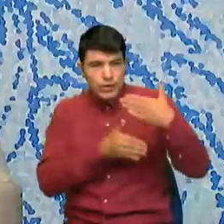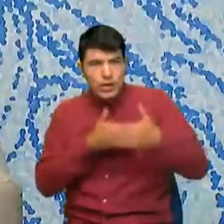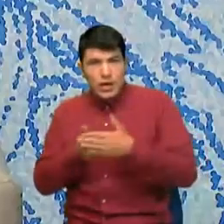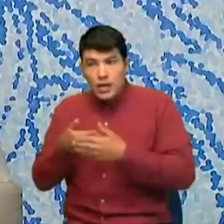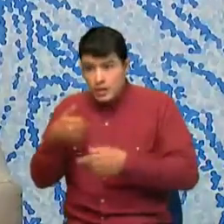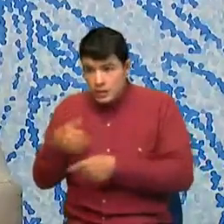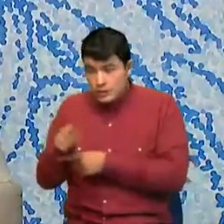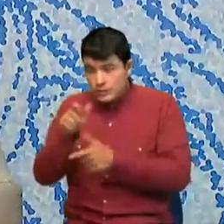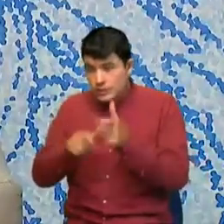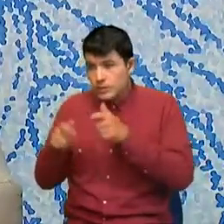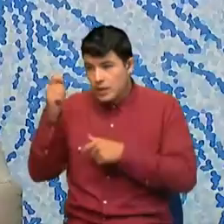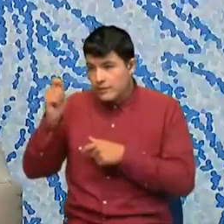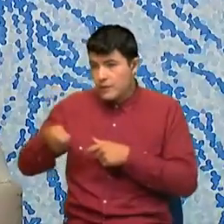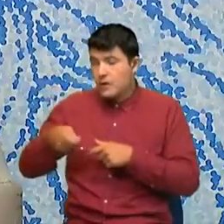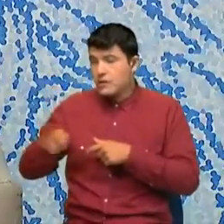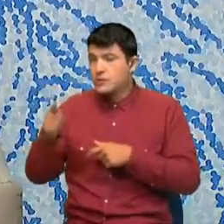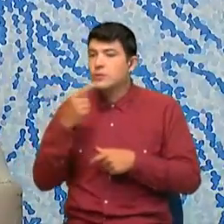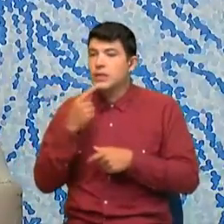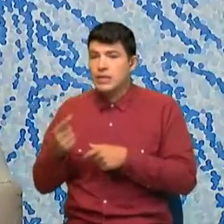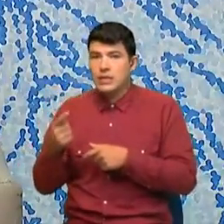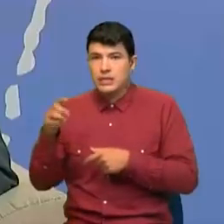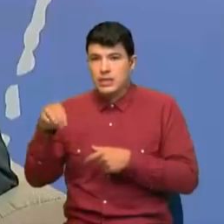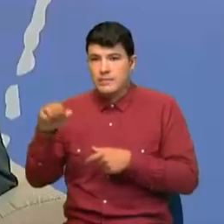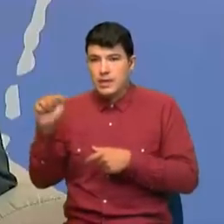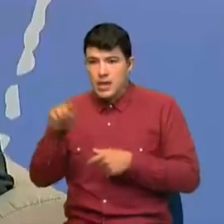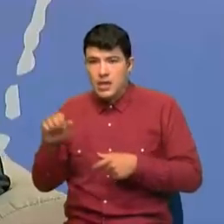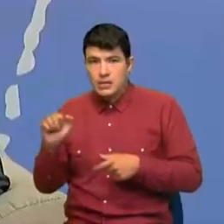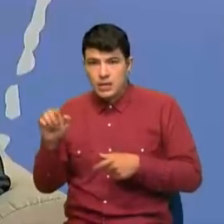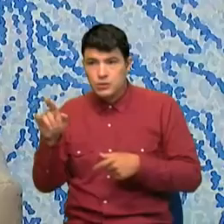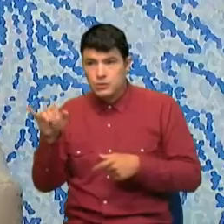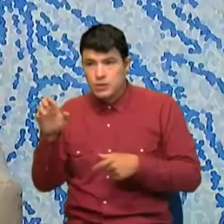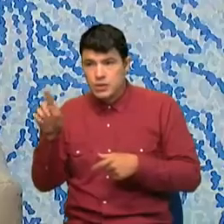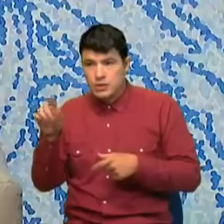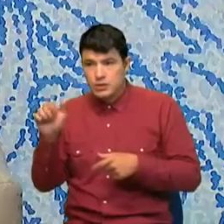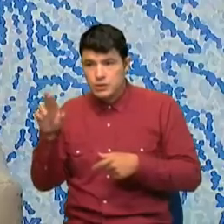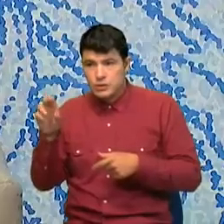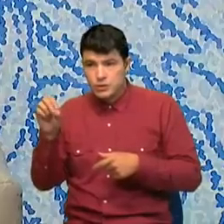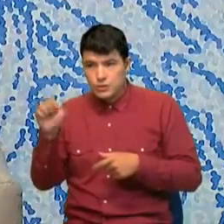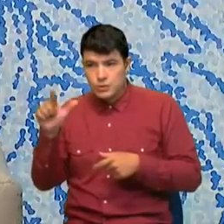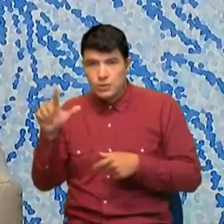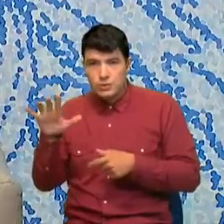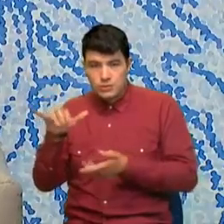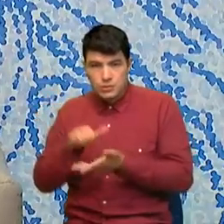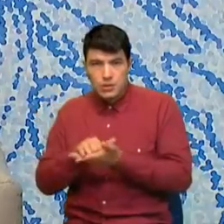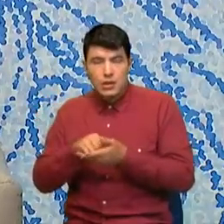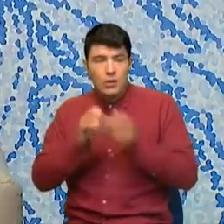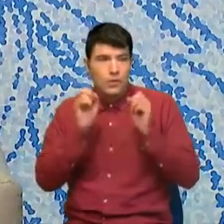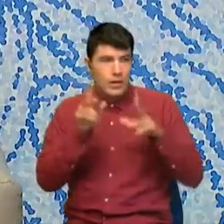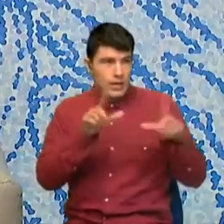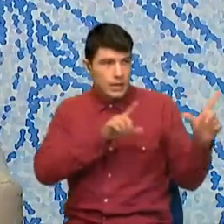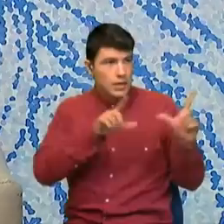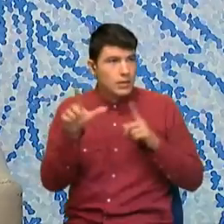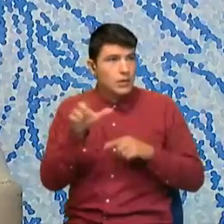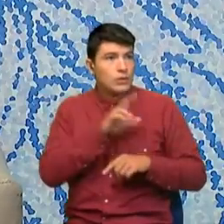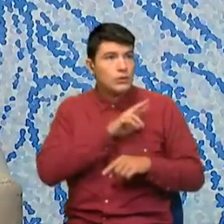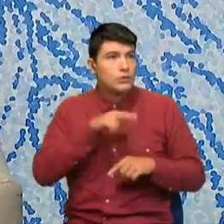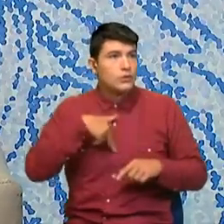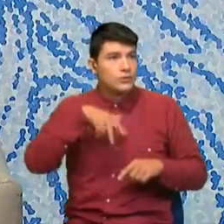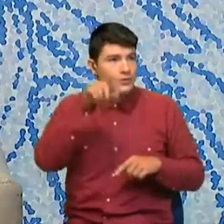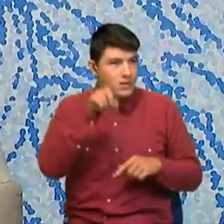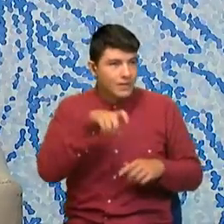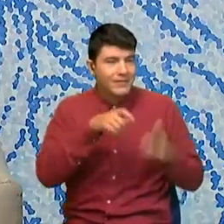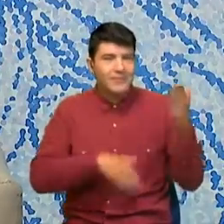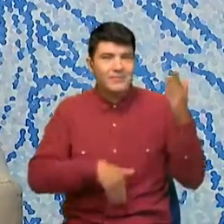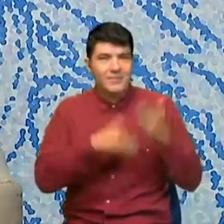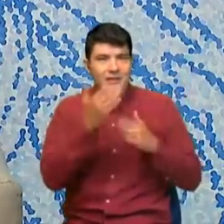lo que los abogados llamamos la masa sucesoral. Exacto, sí señora. Bueno, vamos a empezar con un